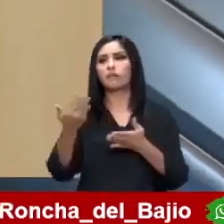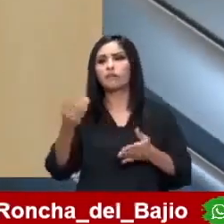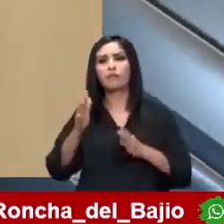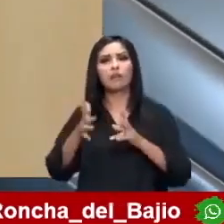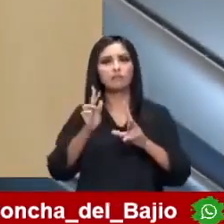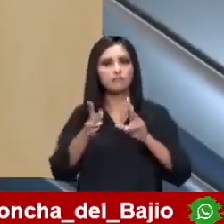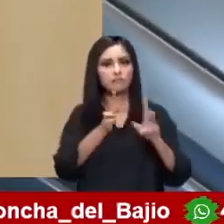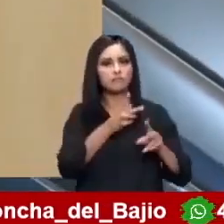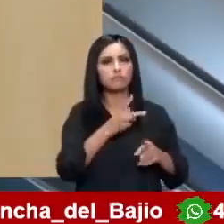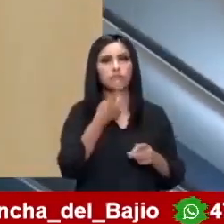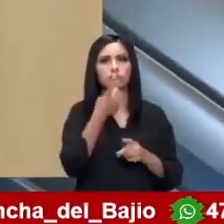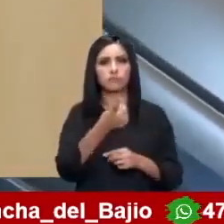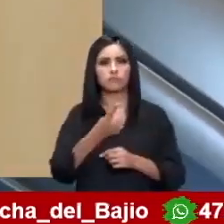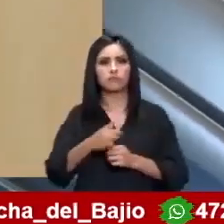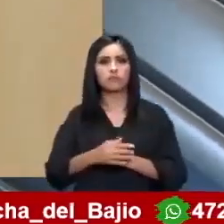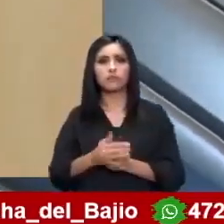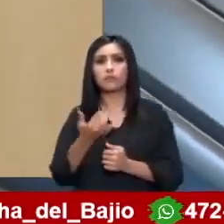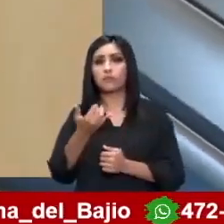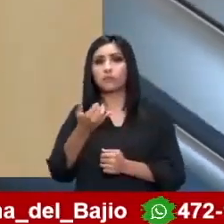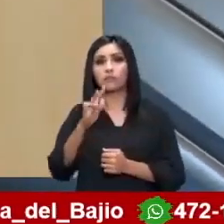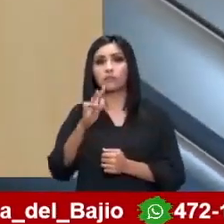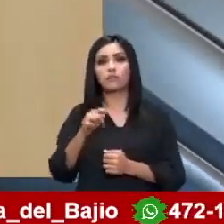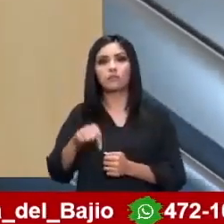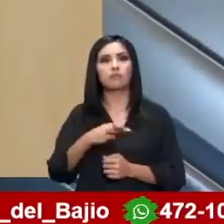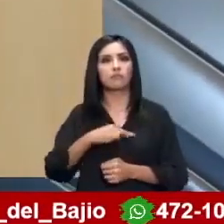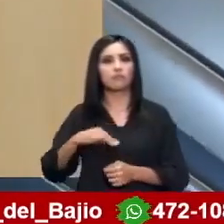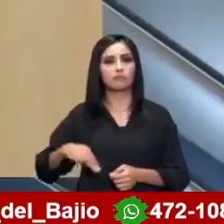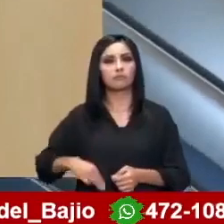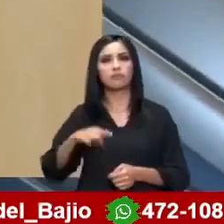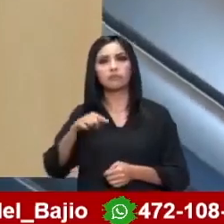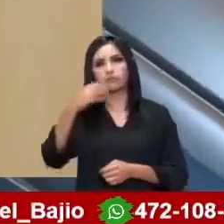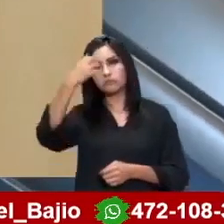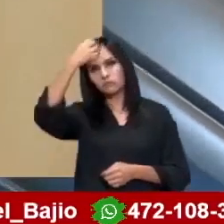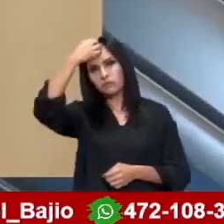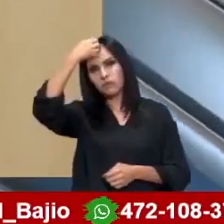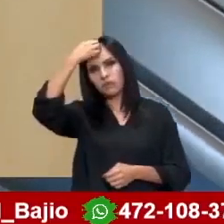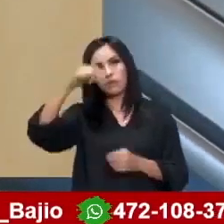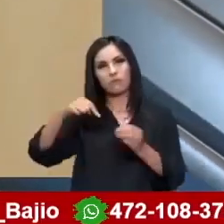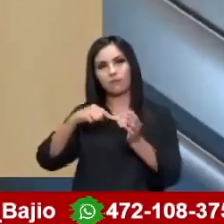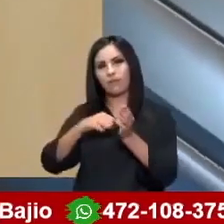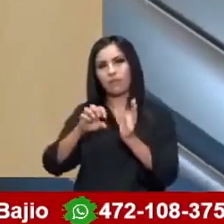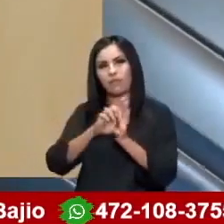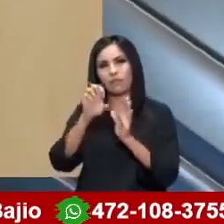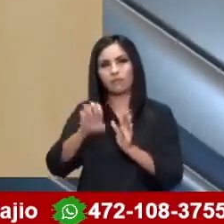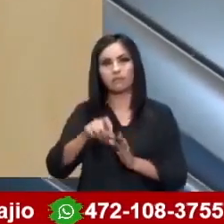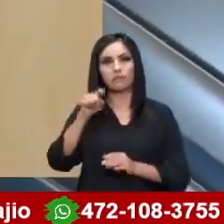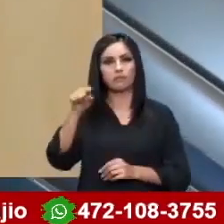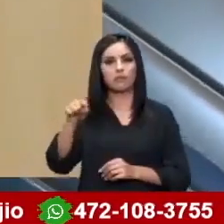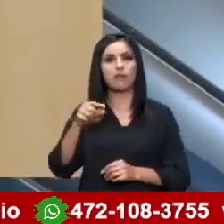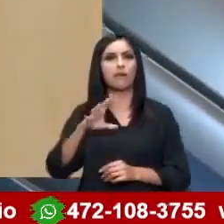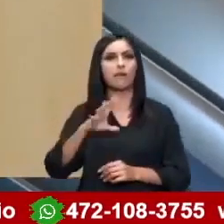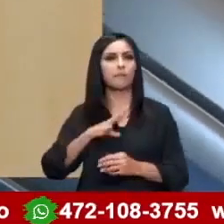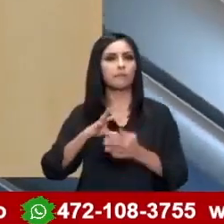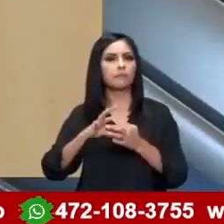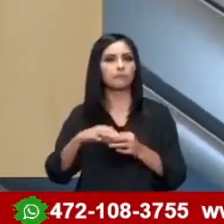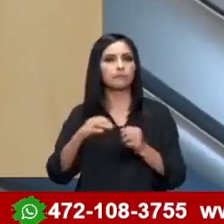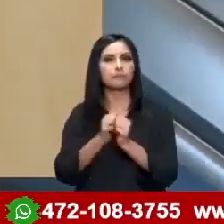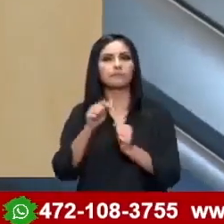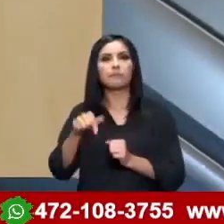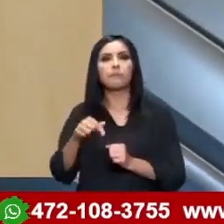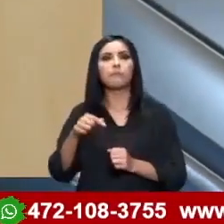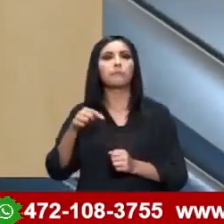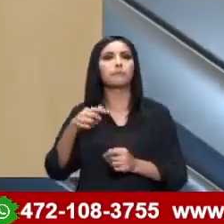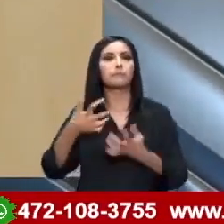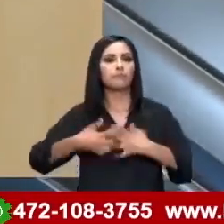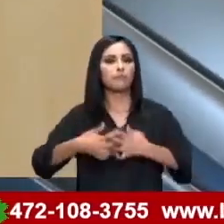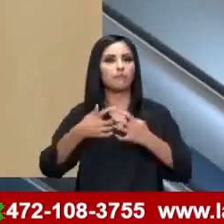en aquellas comunidades en las que implementación de proyectos de crecimiento económico podrían vulnerar alguna de